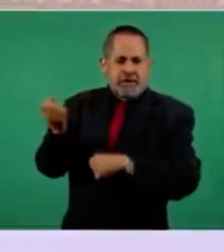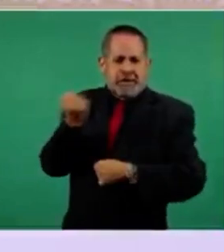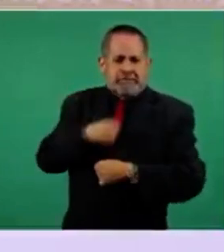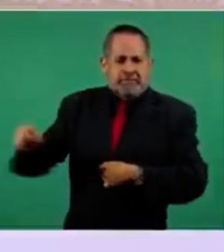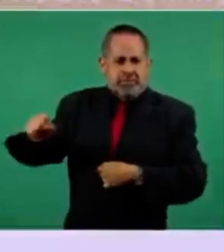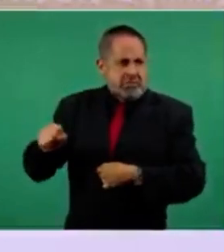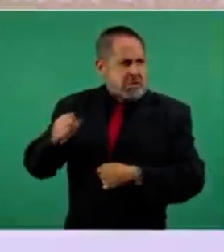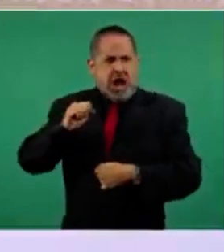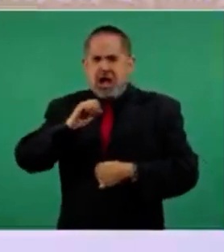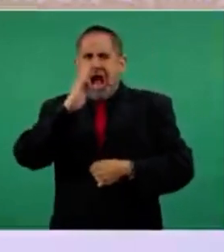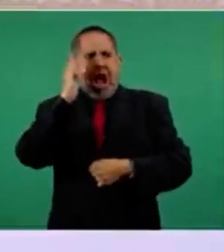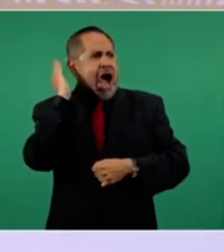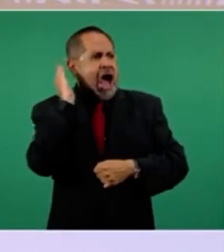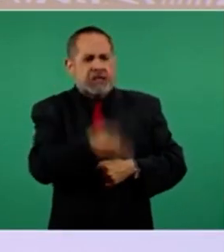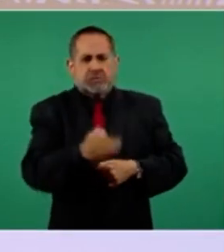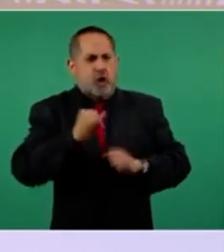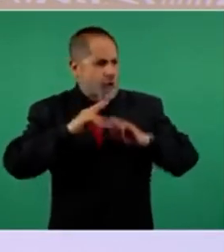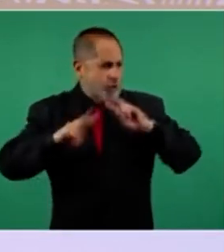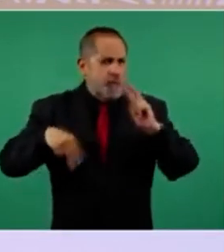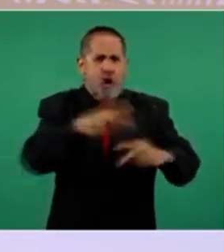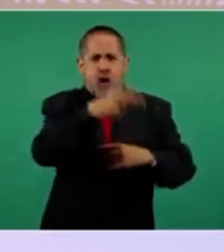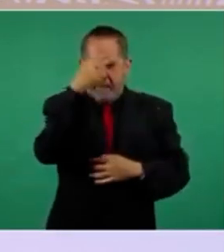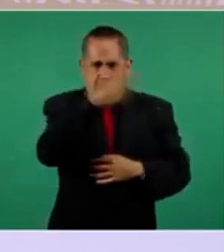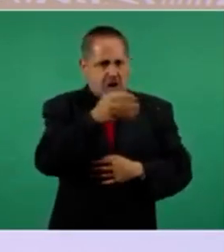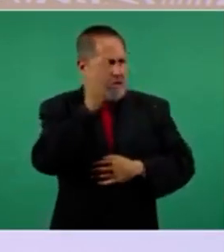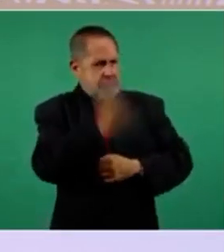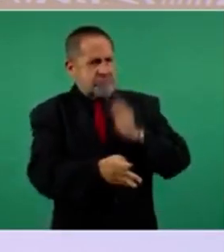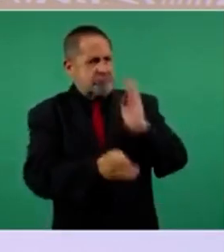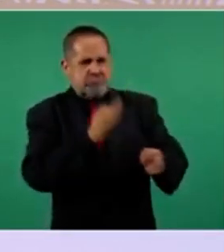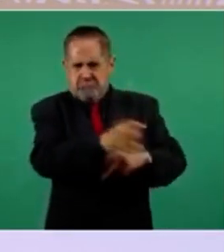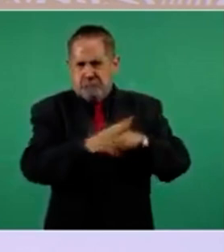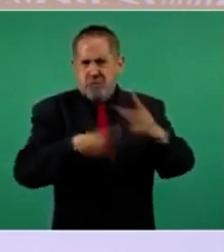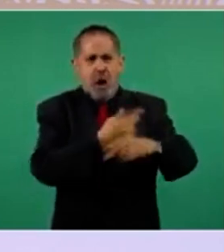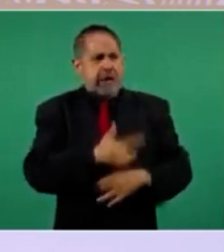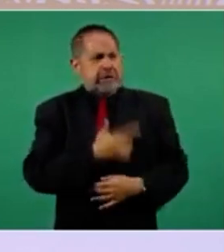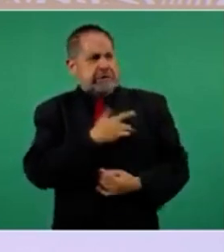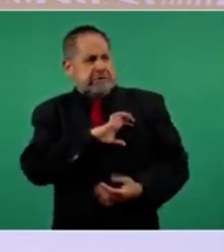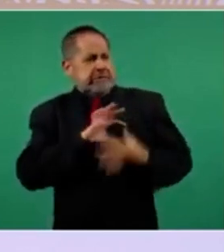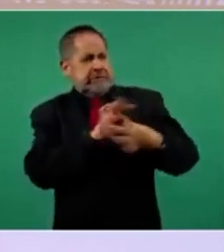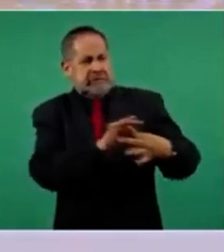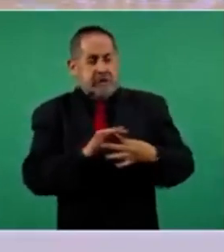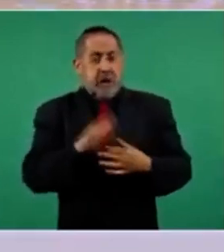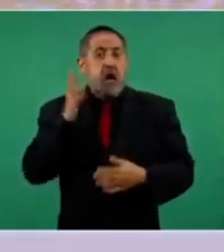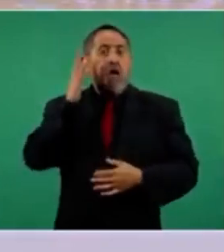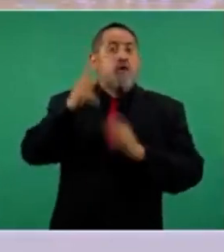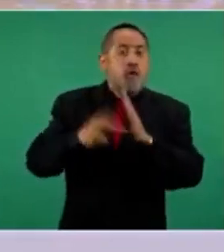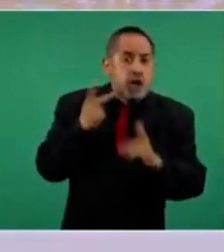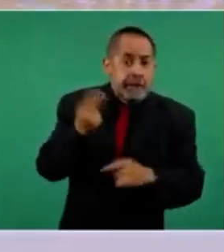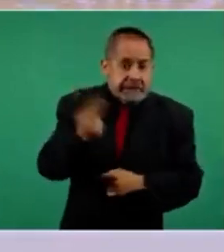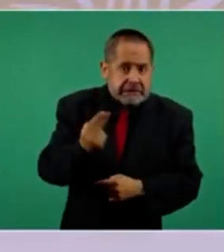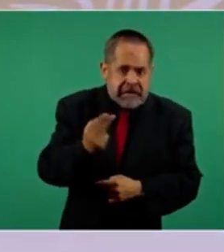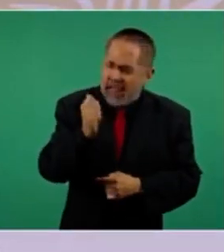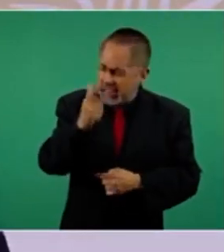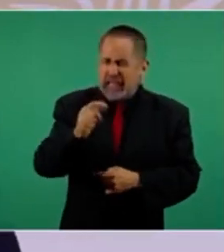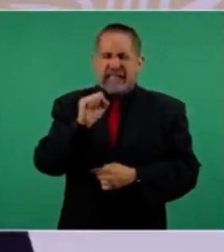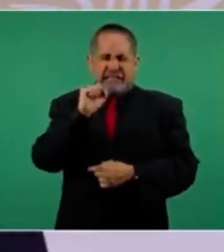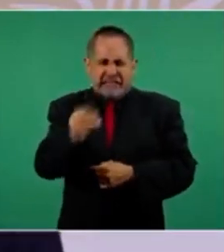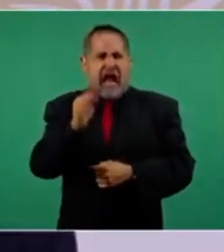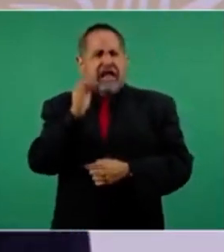dudaron en acompañar en cuanto fue necesario al pueblo mexicano y volveremos a hacerlo siempre que lo